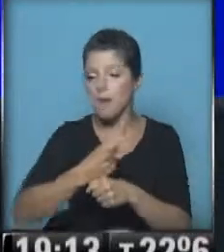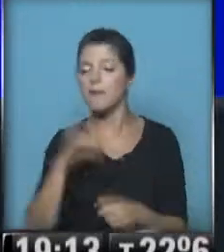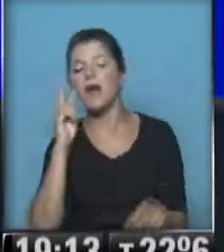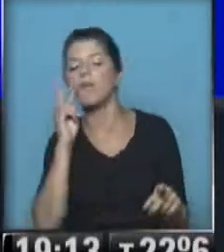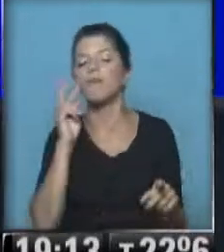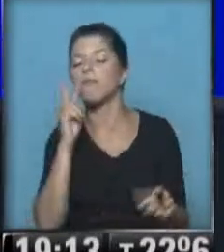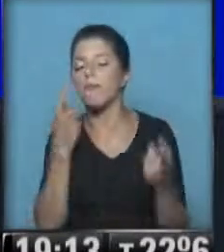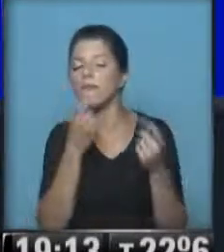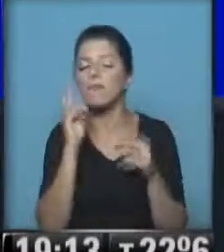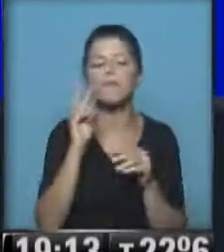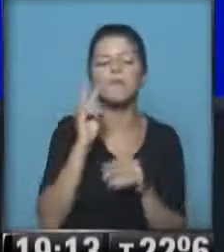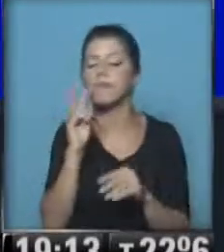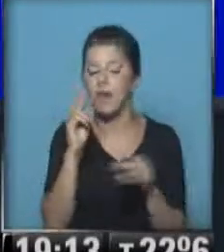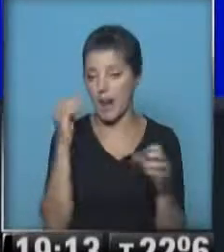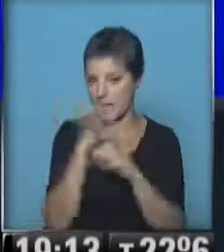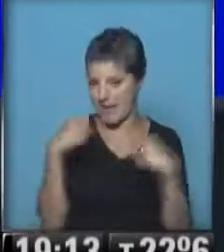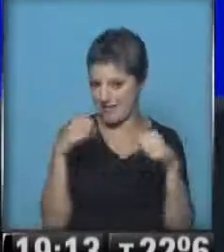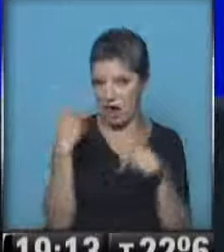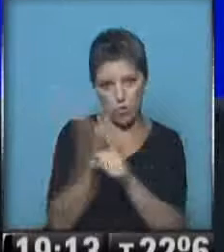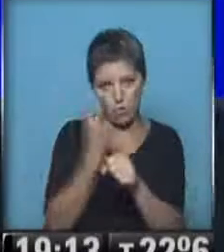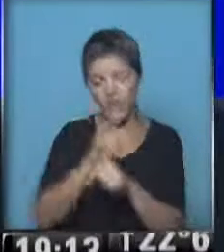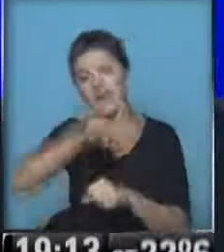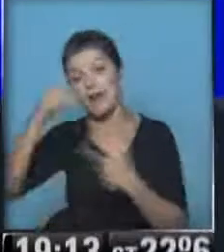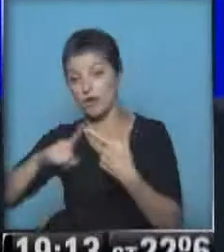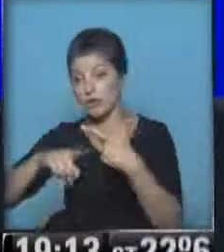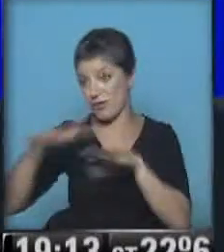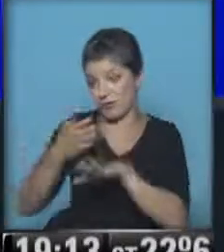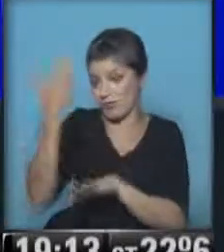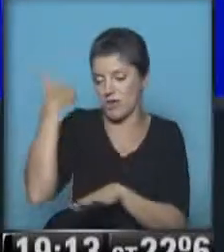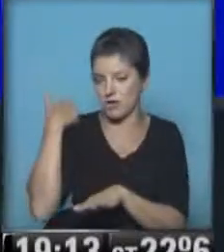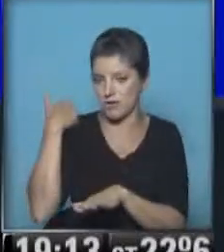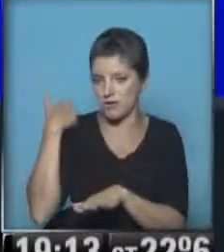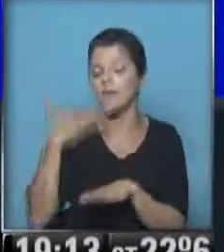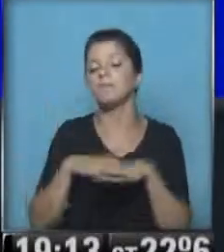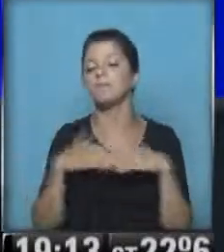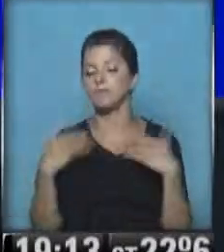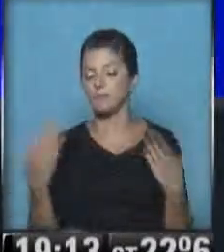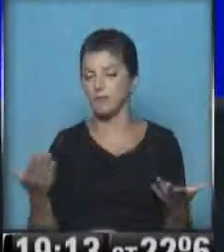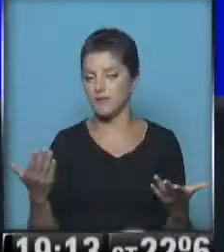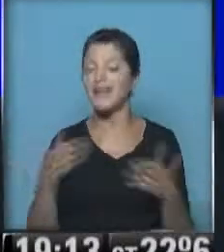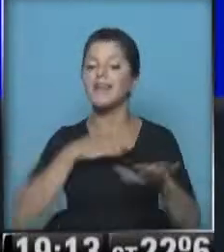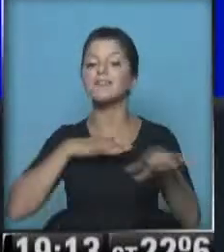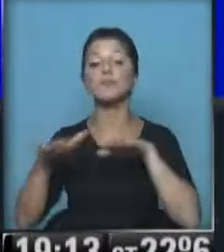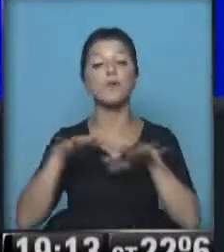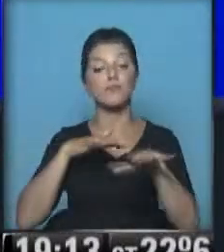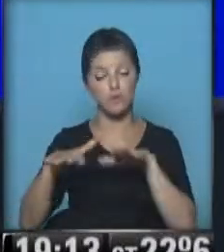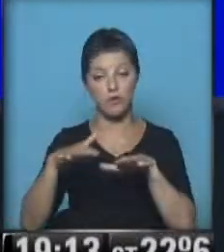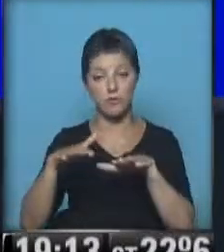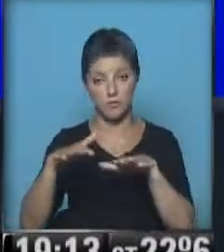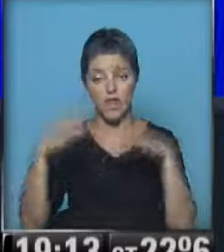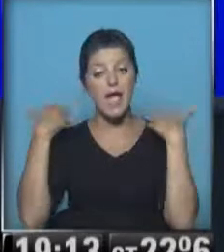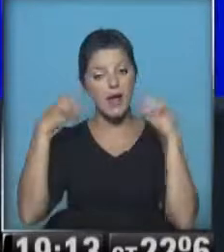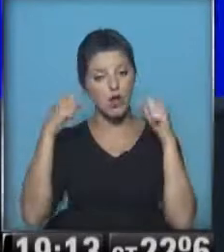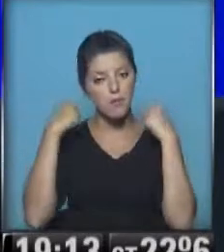práctica, que esto es habitual cuando es a puerta cerrada. Y la otra, por lo que ocurrió ayer. En definitiva, la situación en lo deportivo